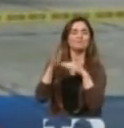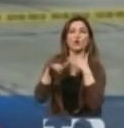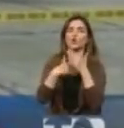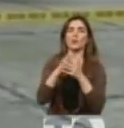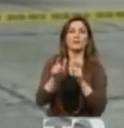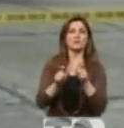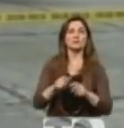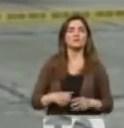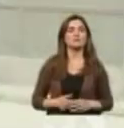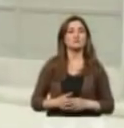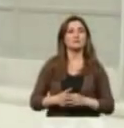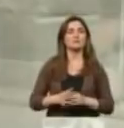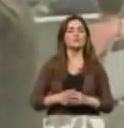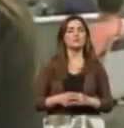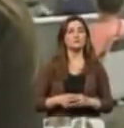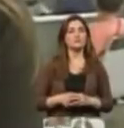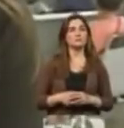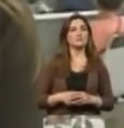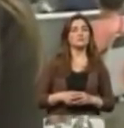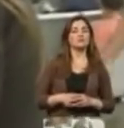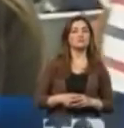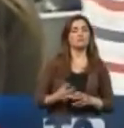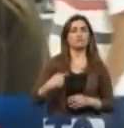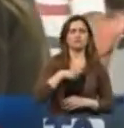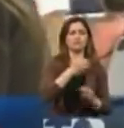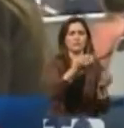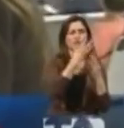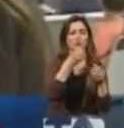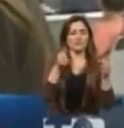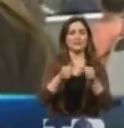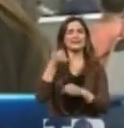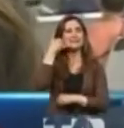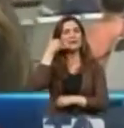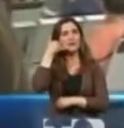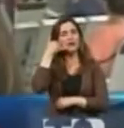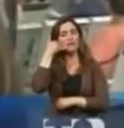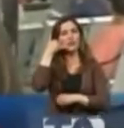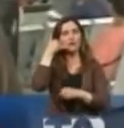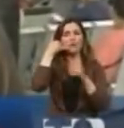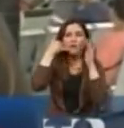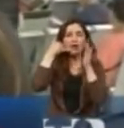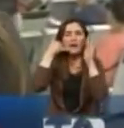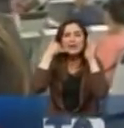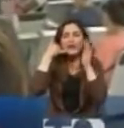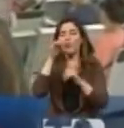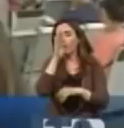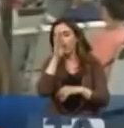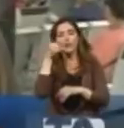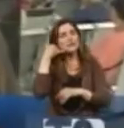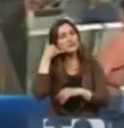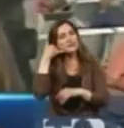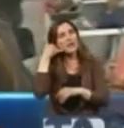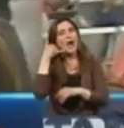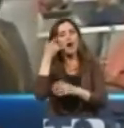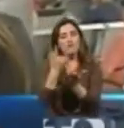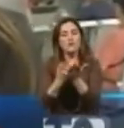implicados. Tenemos informes, pericias, escuchas, un montón de diligencias que han servido para que la Fiscalía formule cargos. En